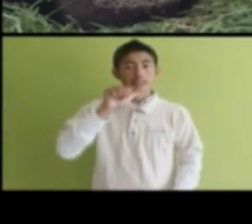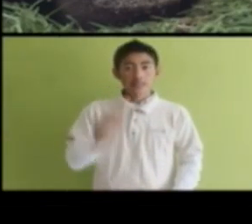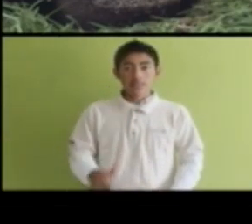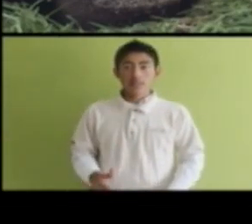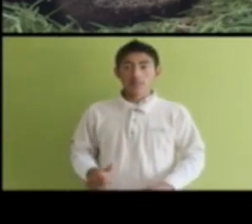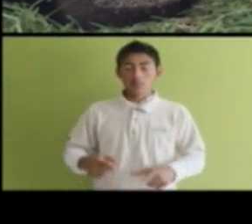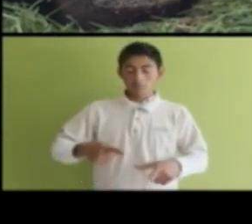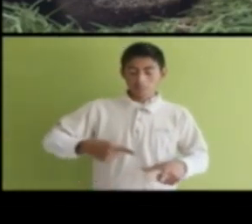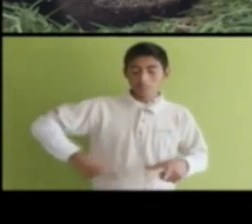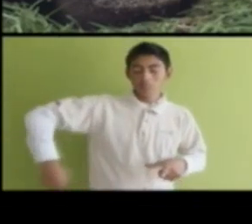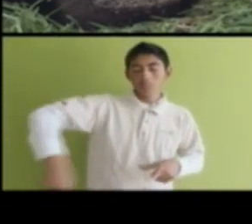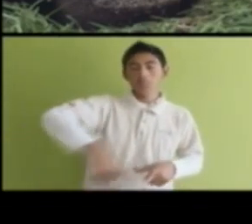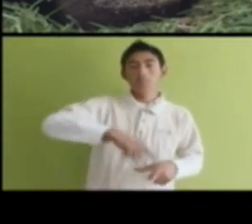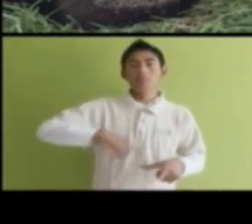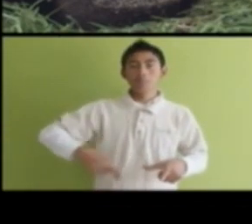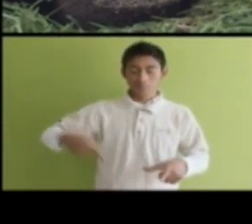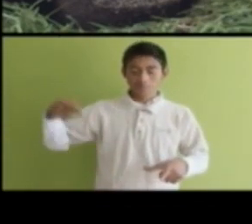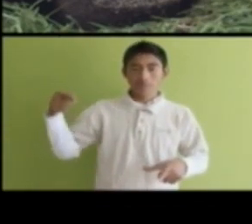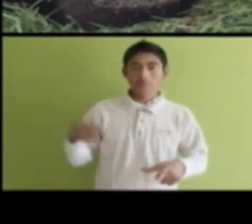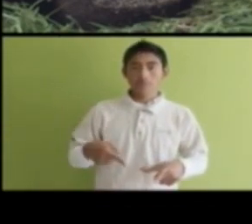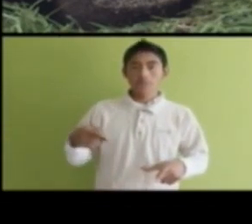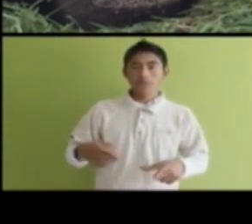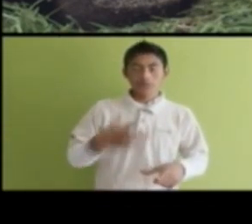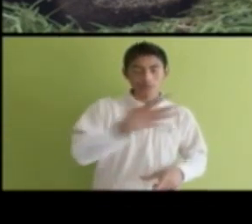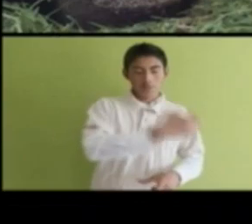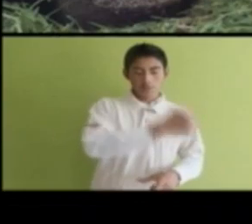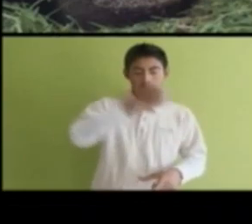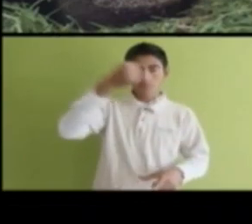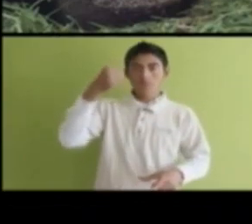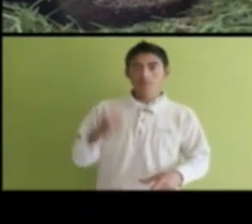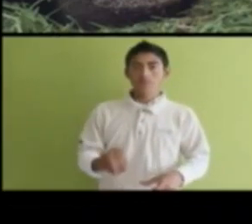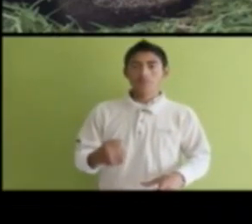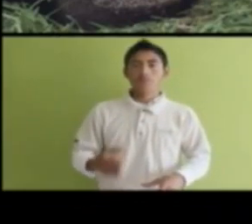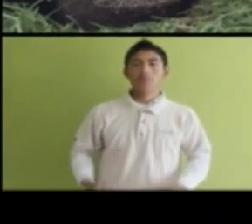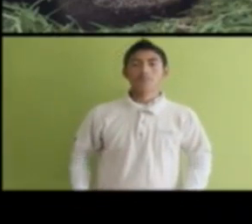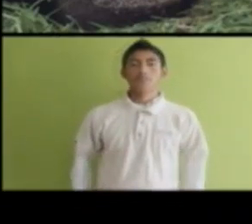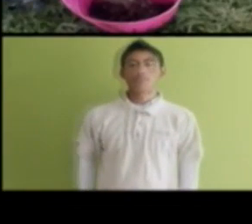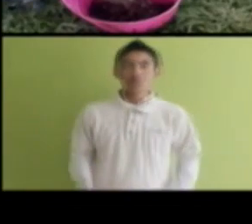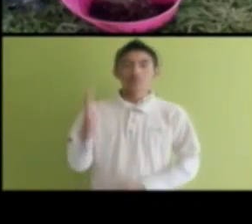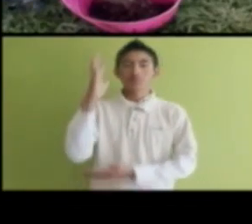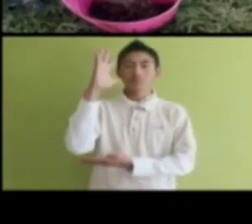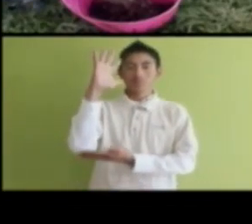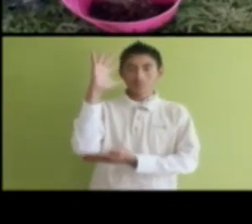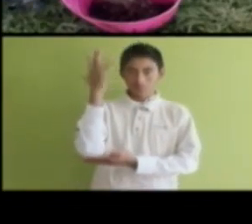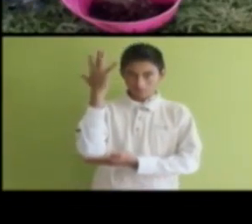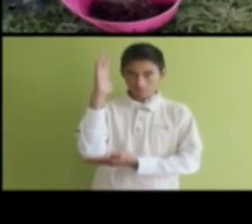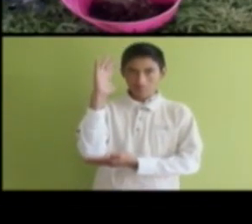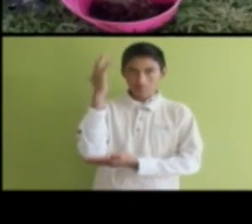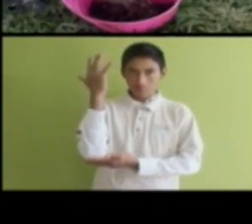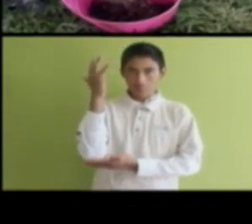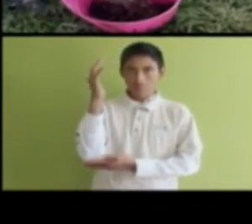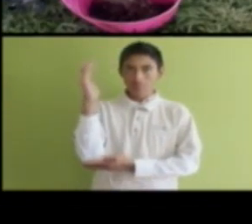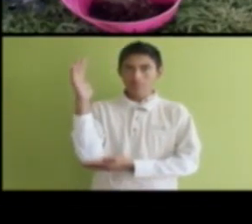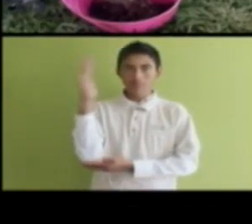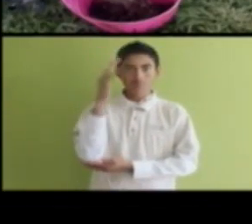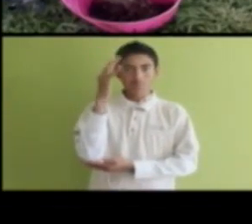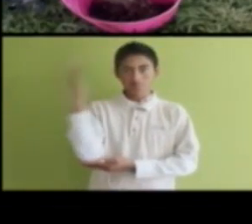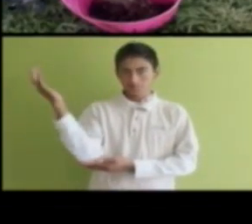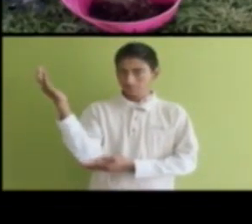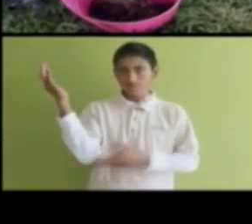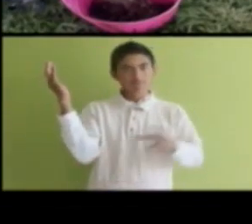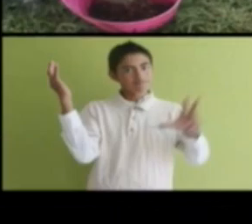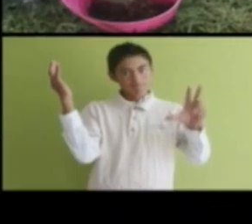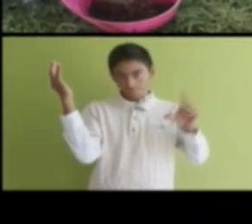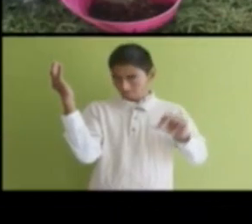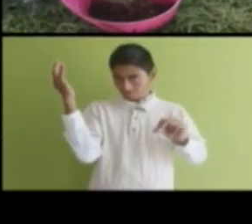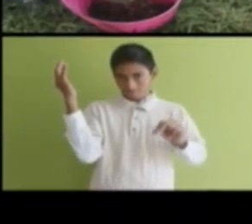coloca cuidadosamente el árbol en el hoyo. Pon atención y procura que quede derecho para que no crezca chueco. Rellena con tierra